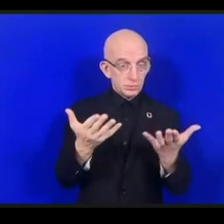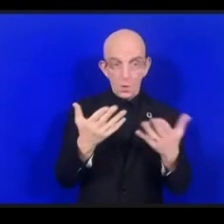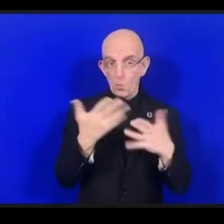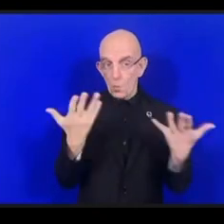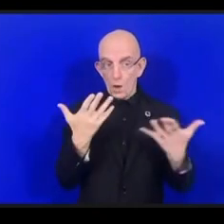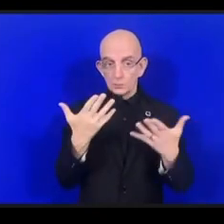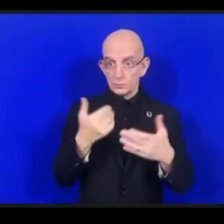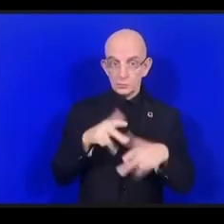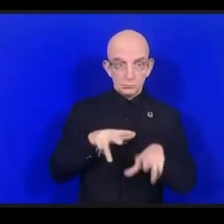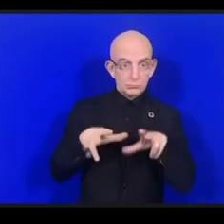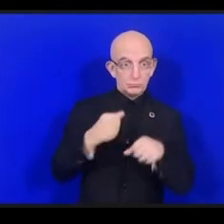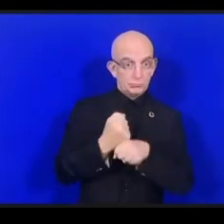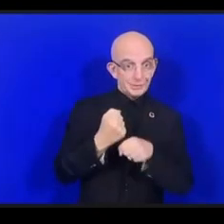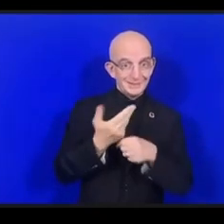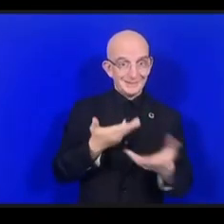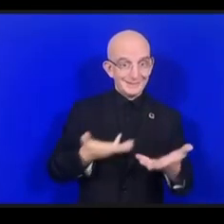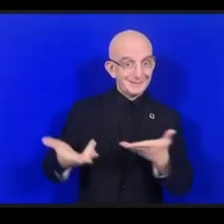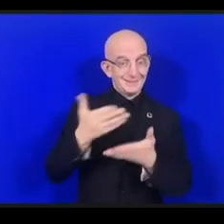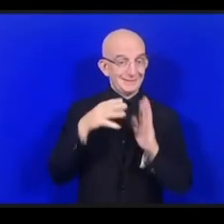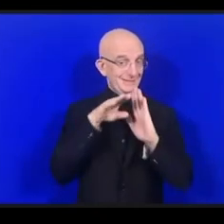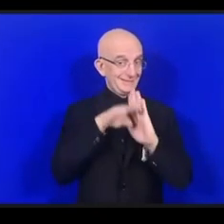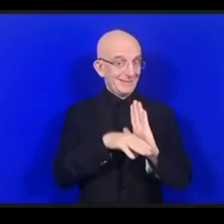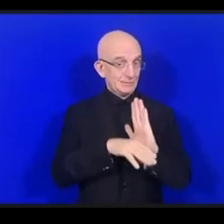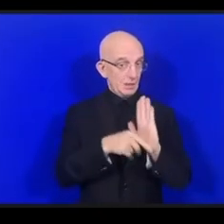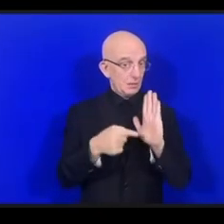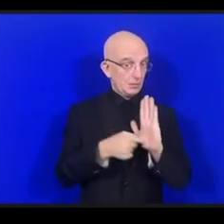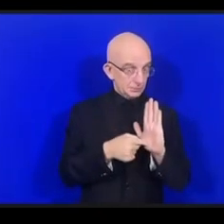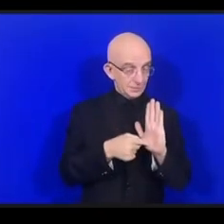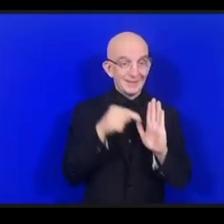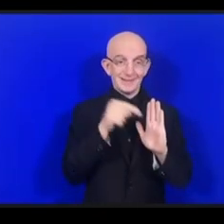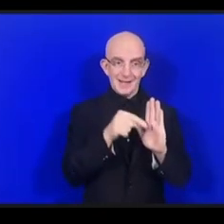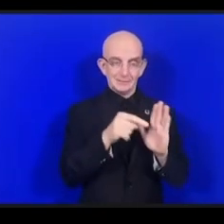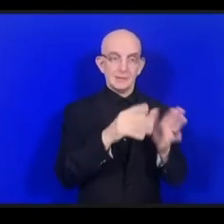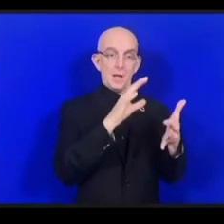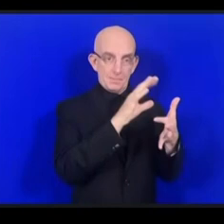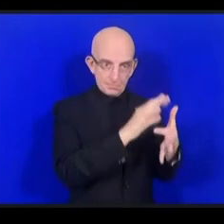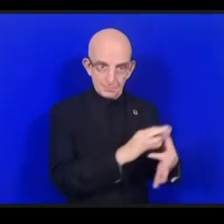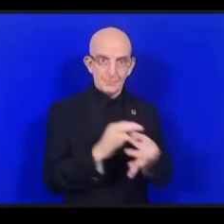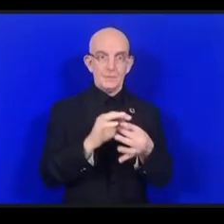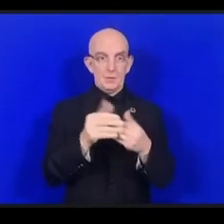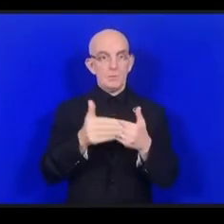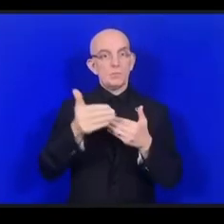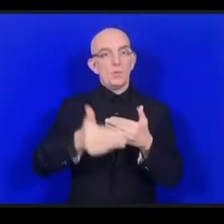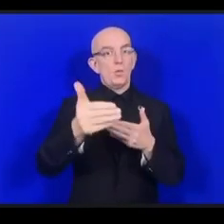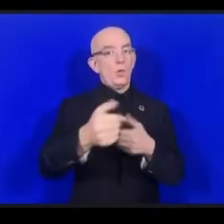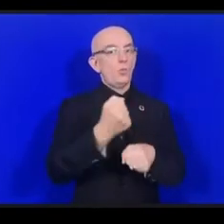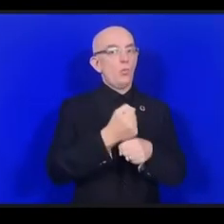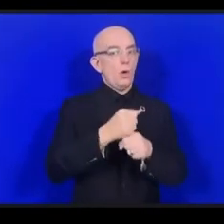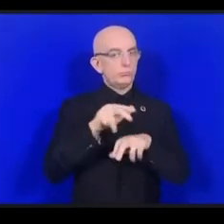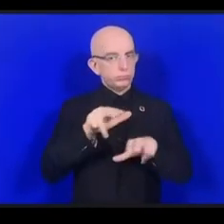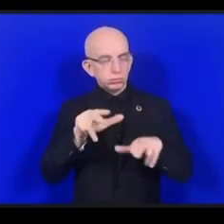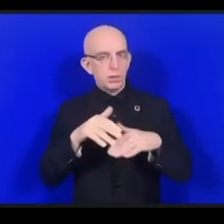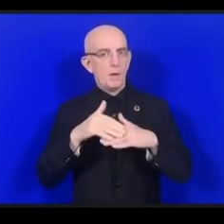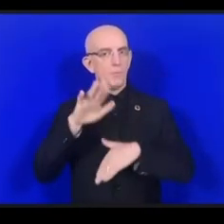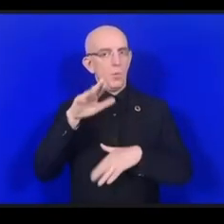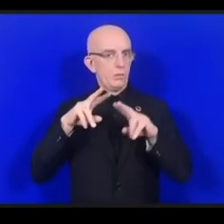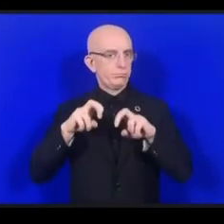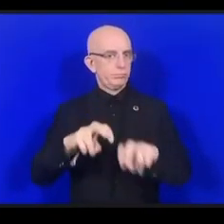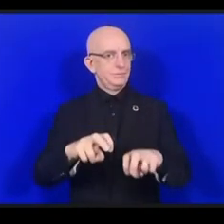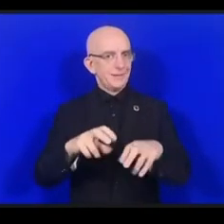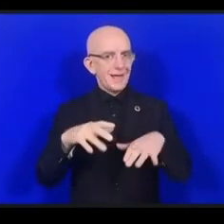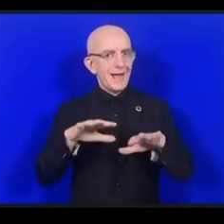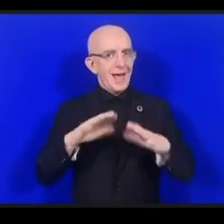base para un trabajo ulterior para examinar todo lo que tiene que ver con mejorar la seguridad del internet de los